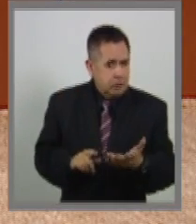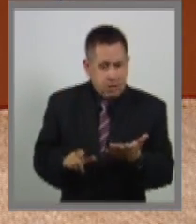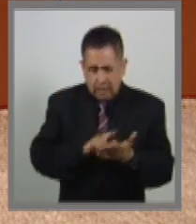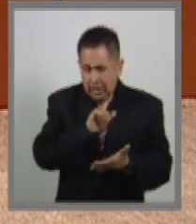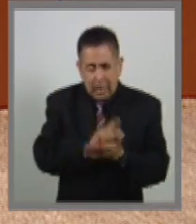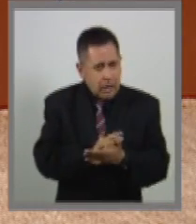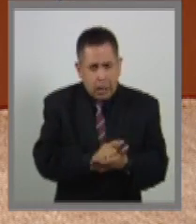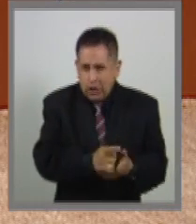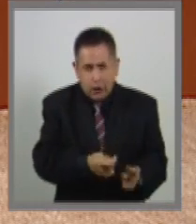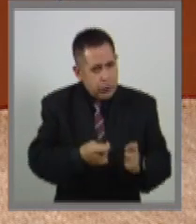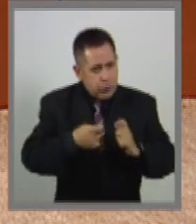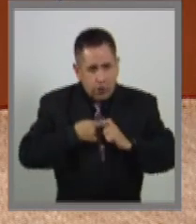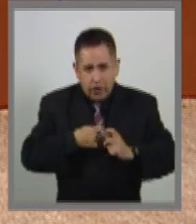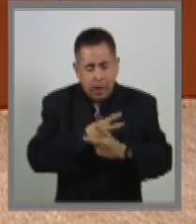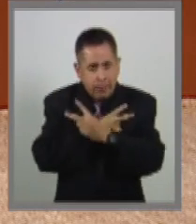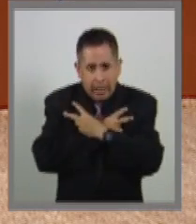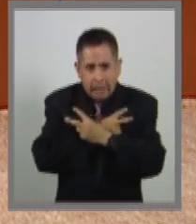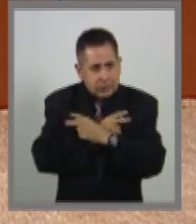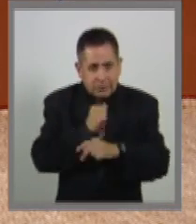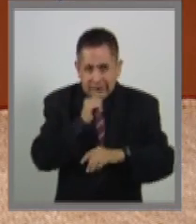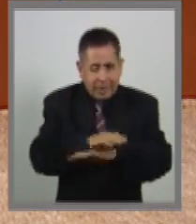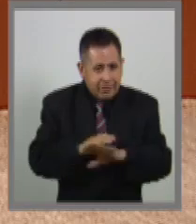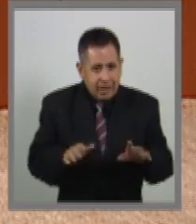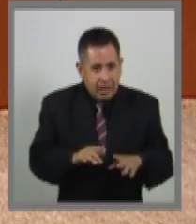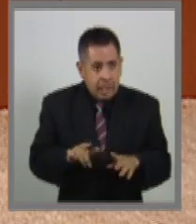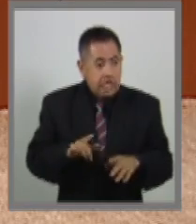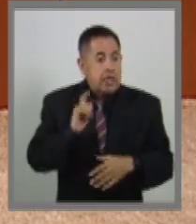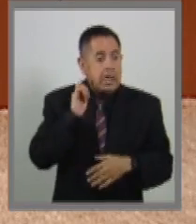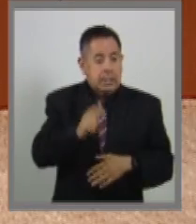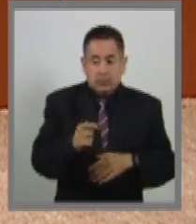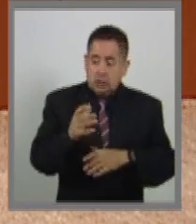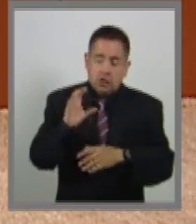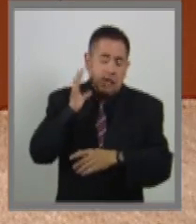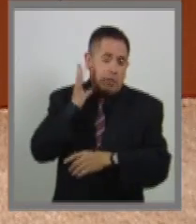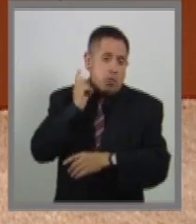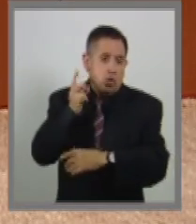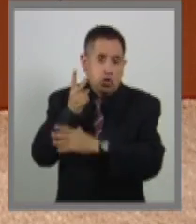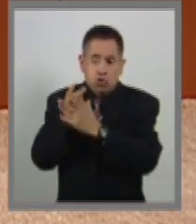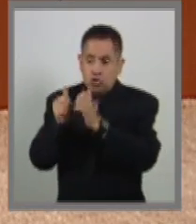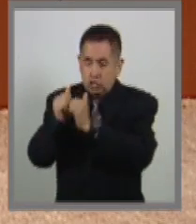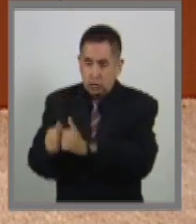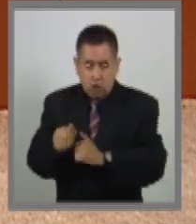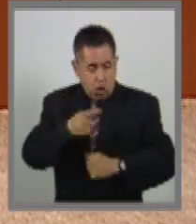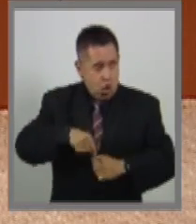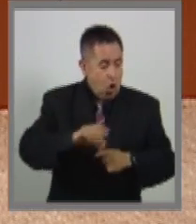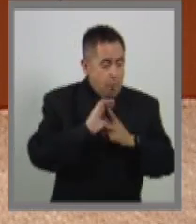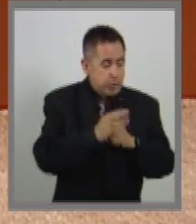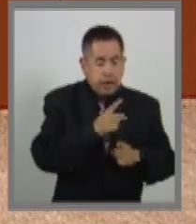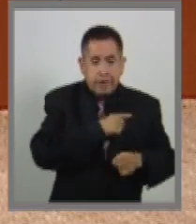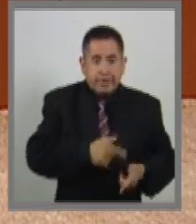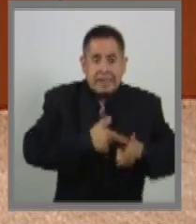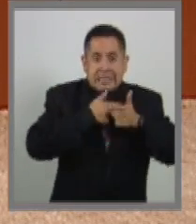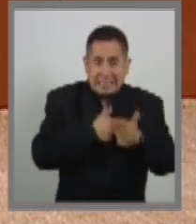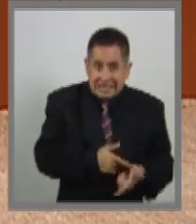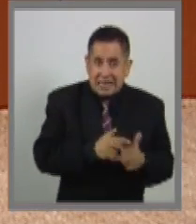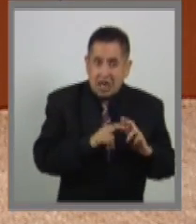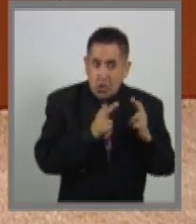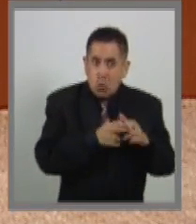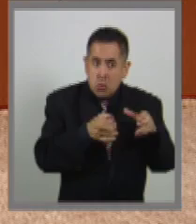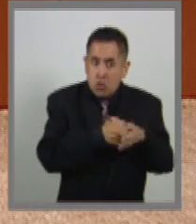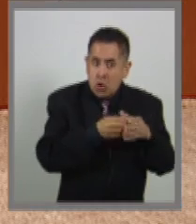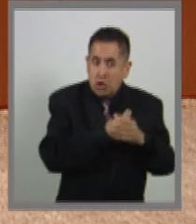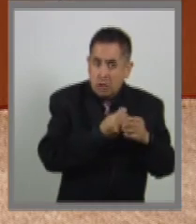da vacaciones, la ley señala que cuando esté la permanente las comisiones deberán de seguir sesionando.